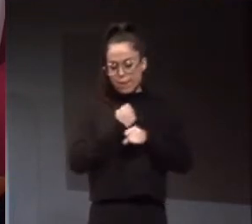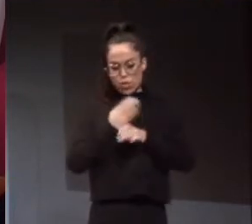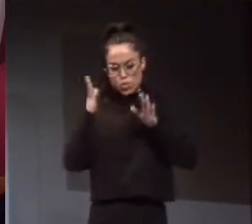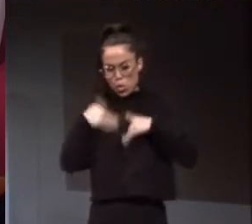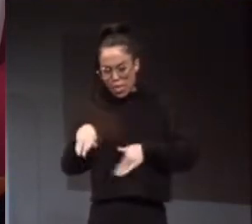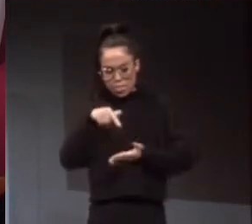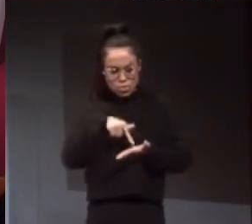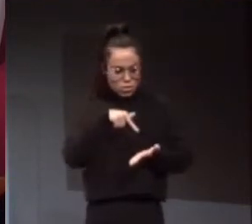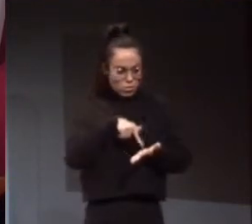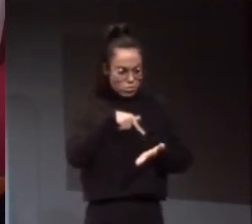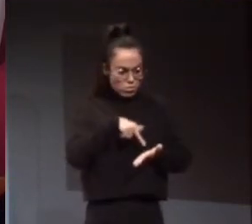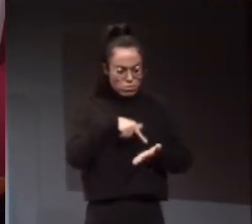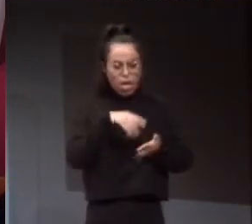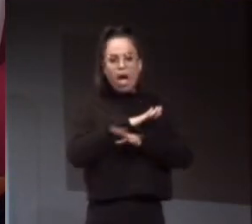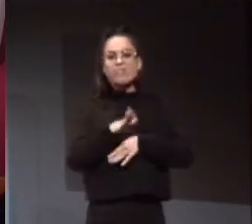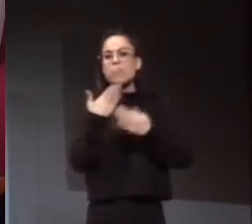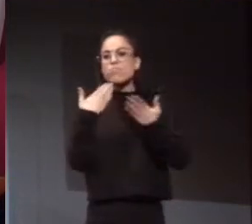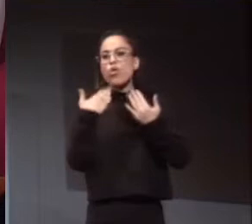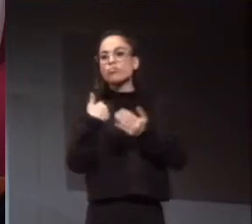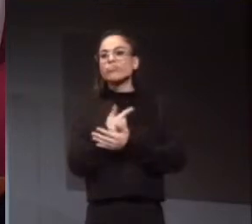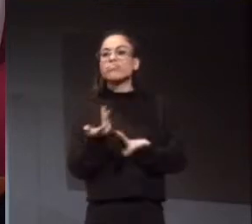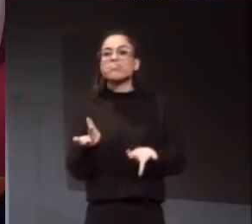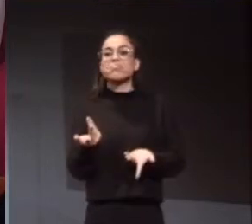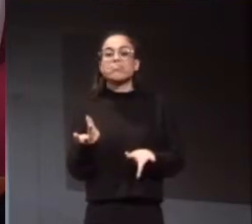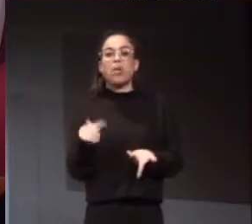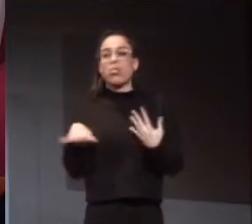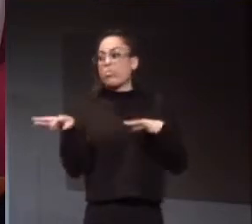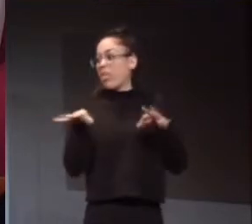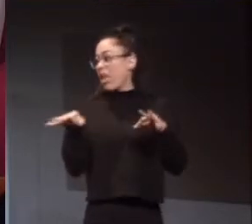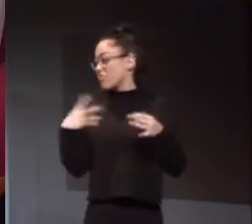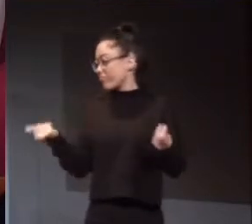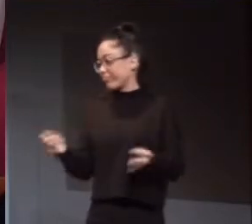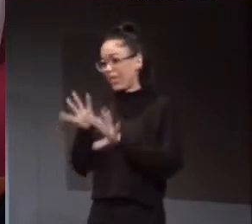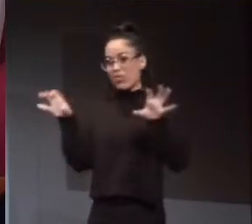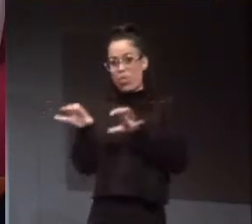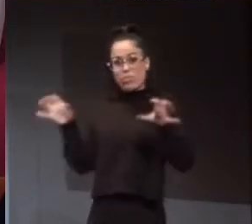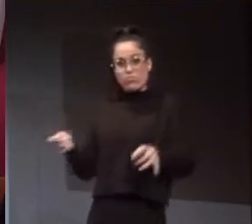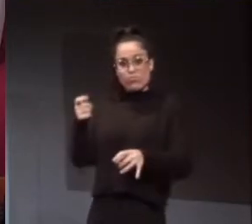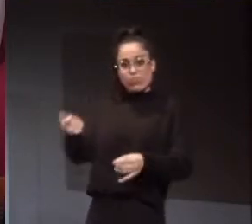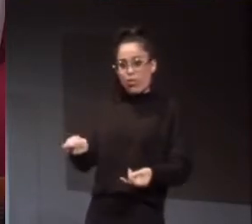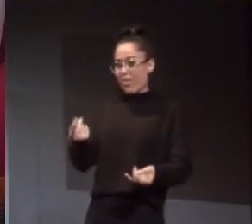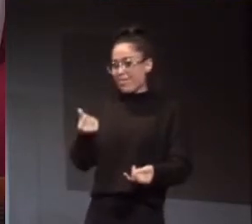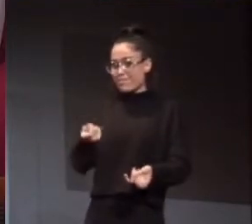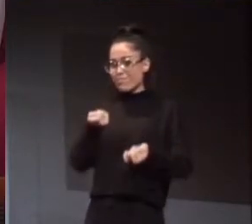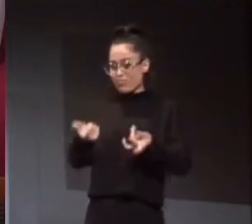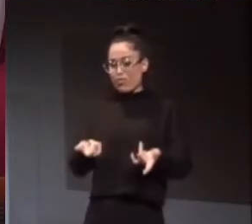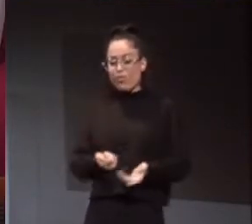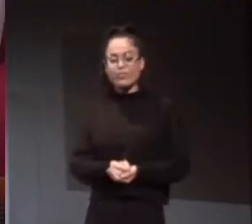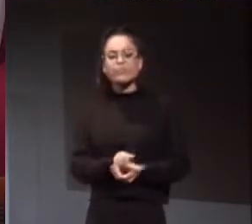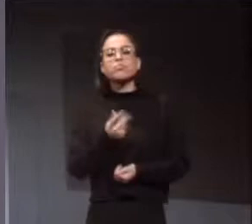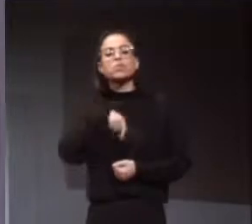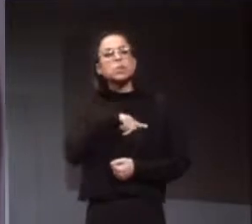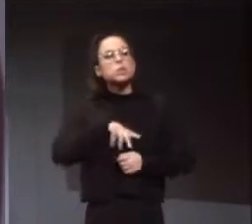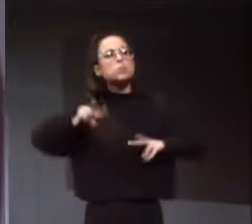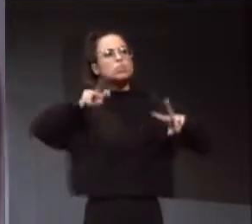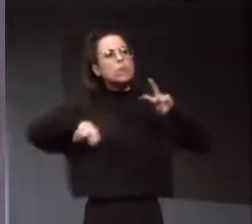este monólogo que como ves pues no hace falta gran escenografía ni nada para hacerlo entonces pues de esto empecé a buscarme la